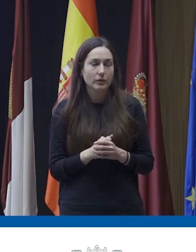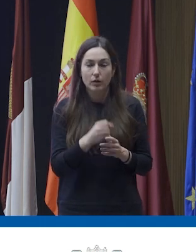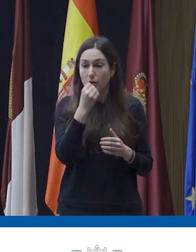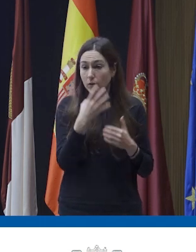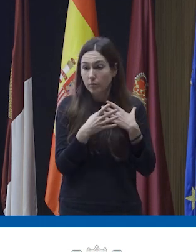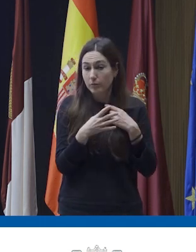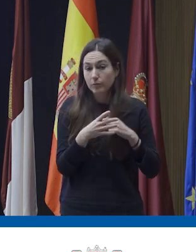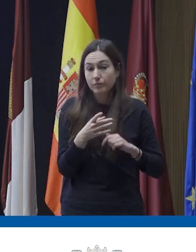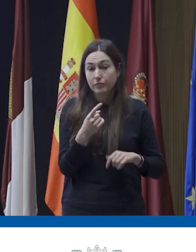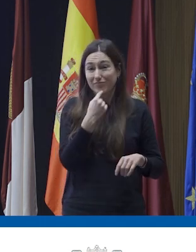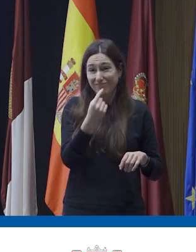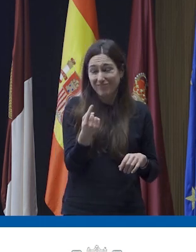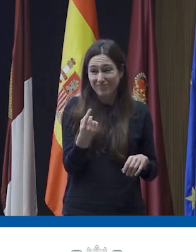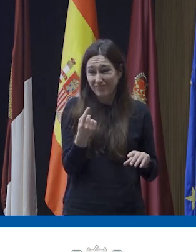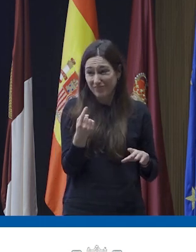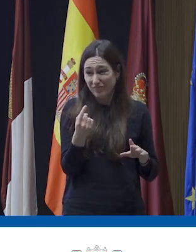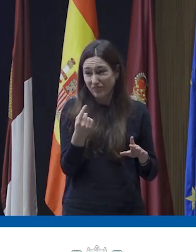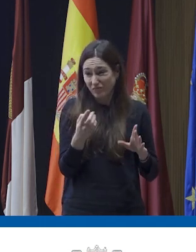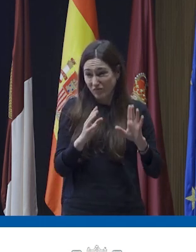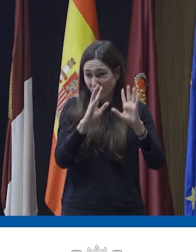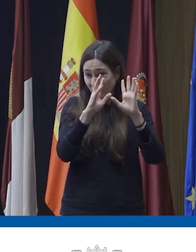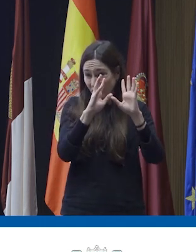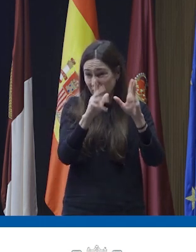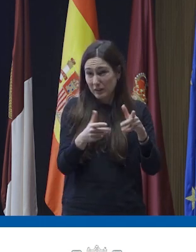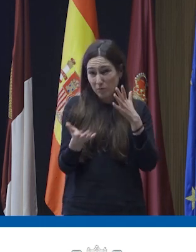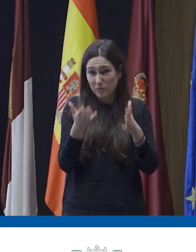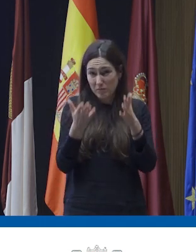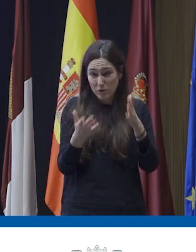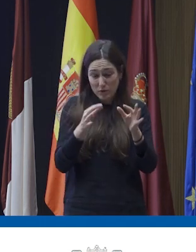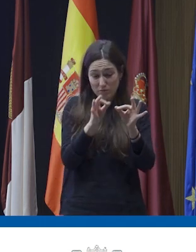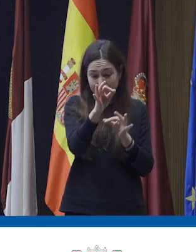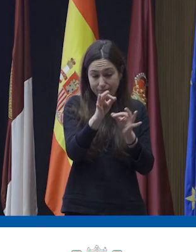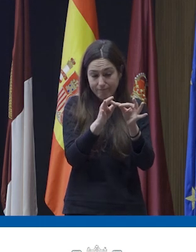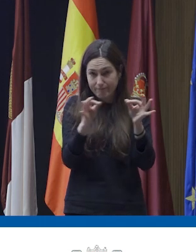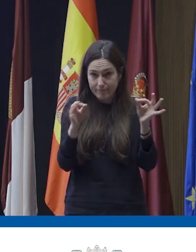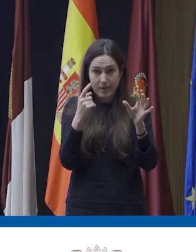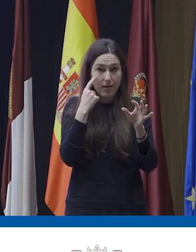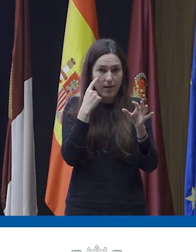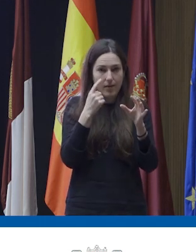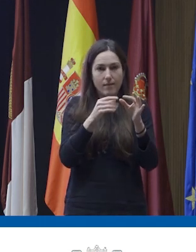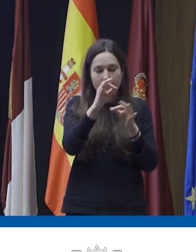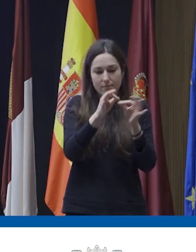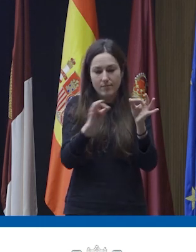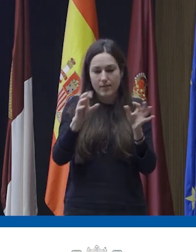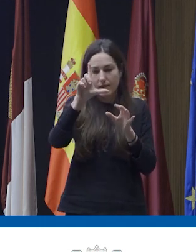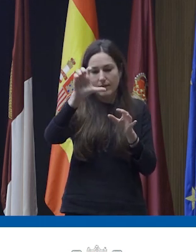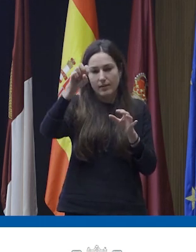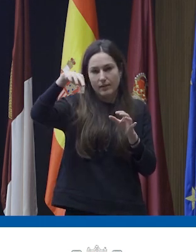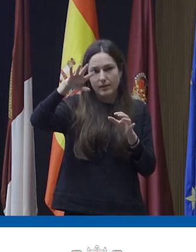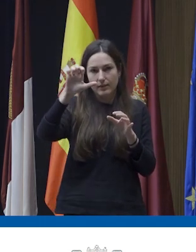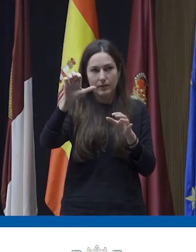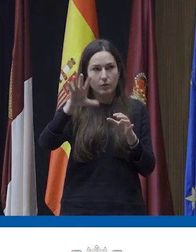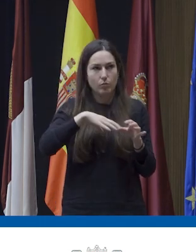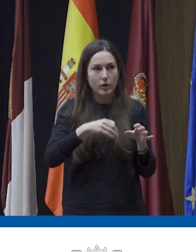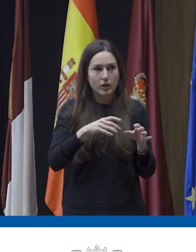estos parámetros de la lente pues podemos hacer el cálculo de la lente intraocular, que normalmente son la longitud axial,